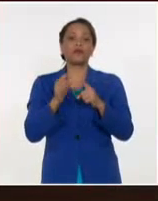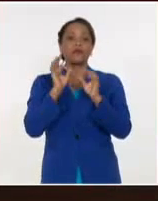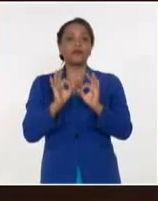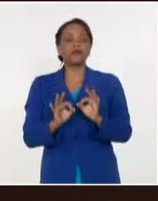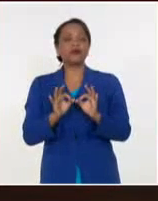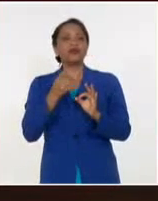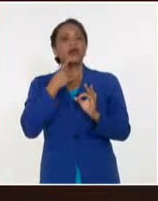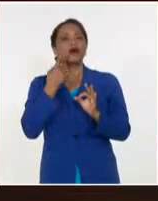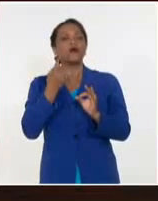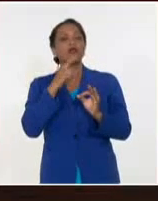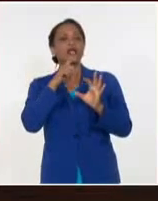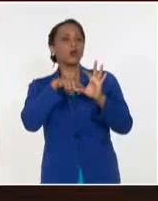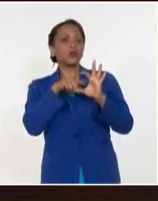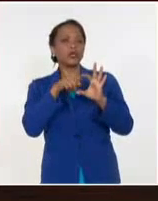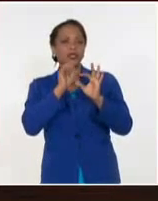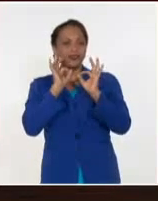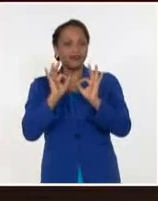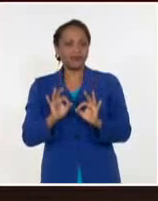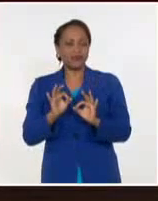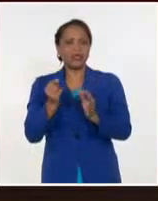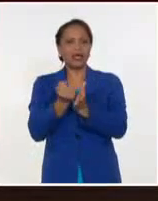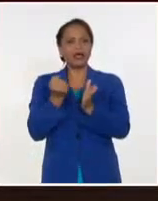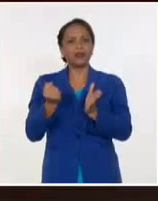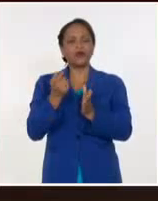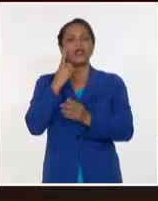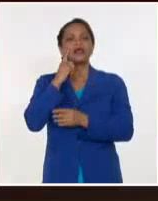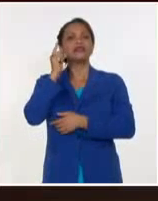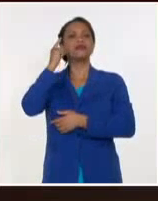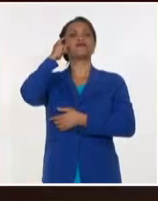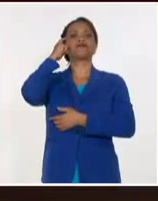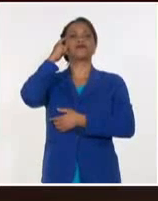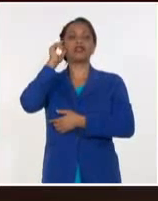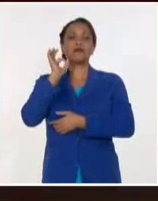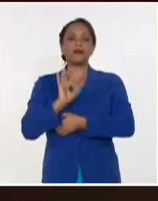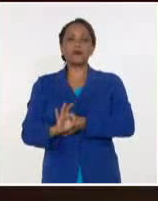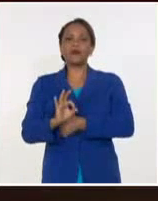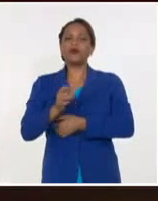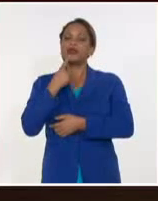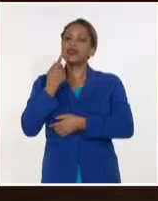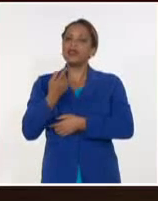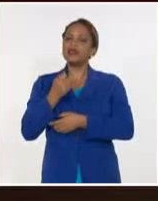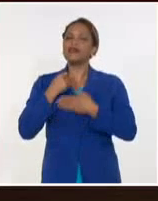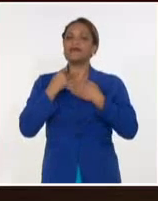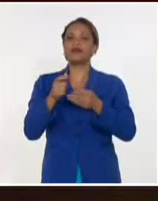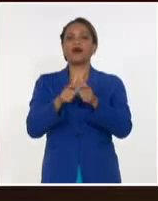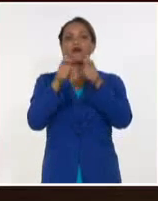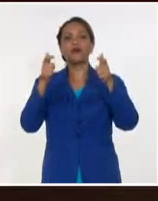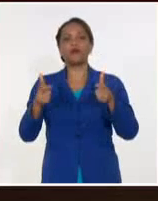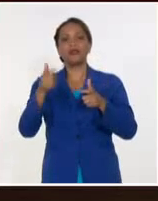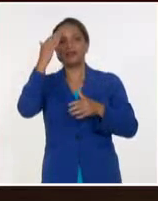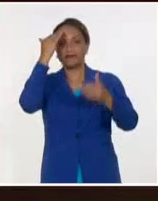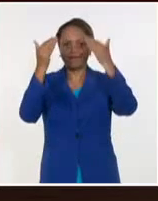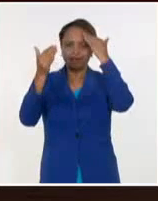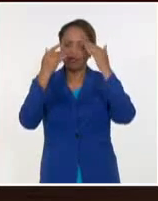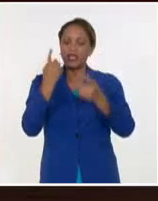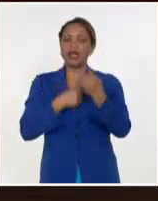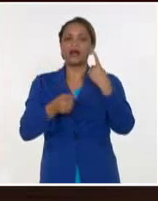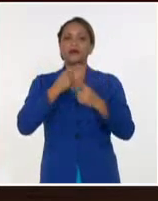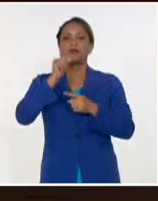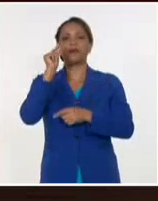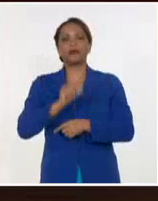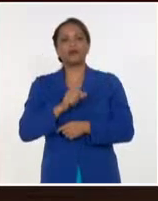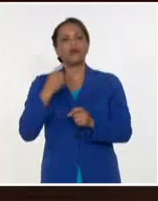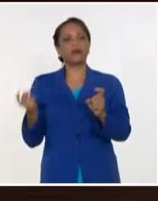en su contenido, activan la memoria y acrecientan la gratitud hacia quienes labraron con